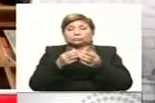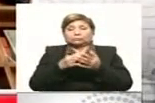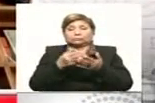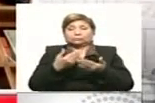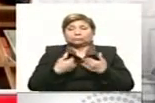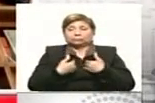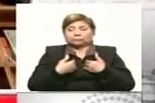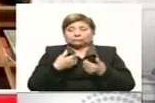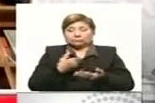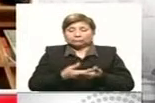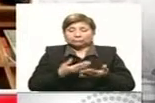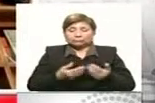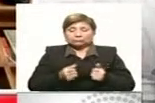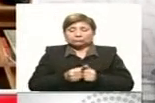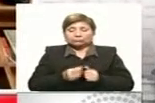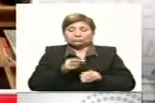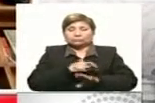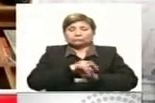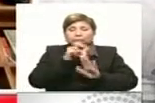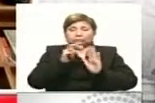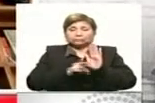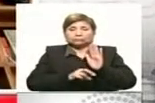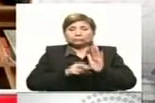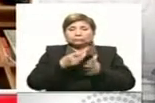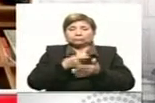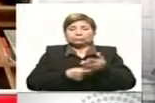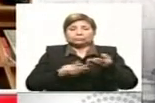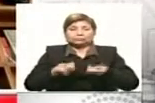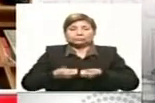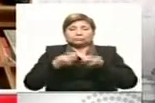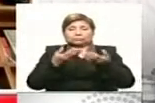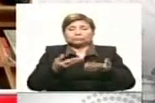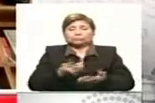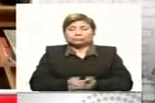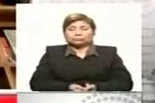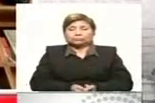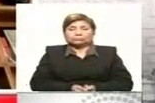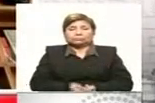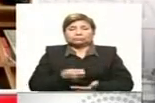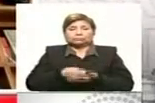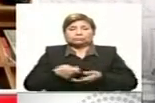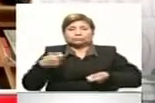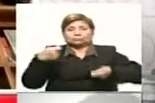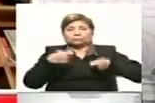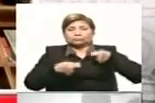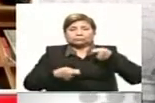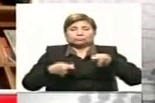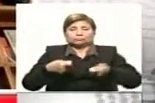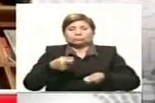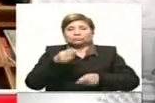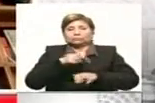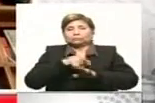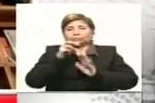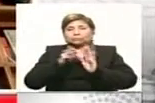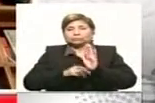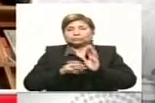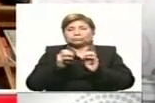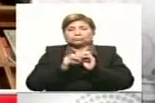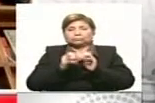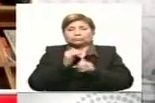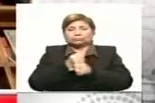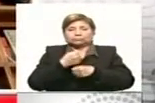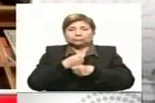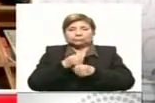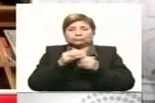se encuentran programados los recursos destinados a las inversiones del Plan Integral de Reconstrucción con